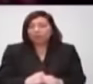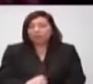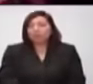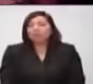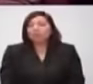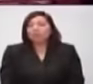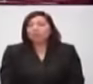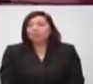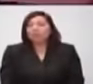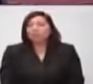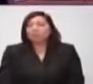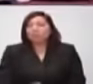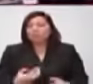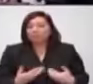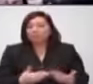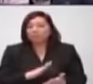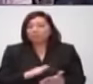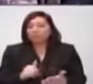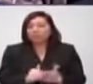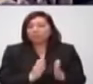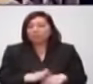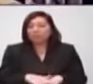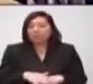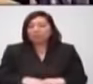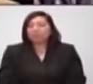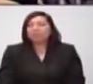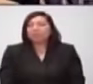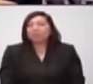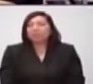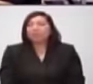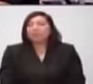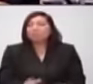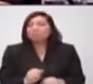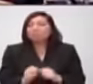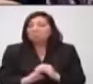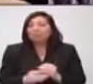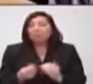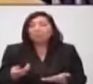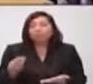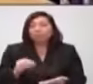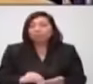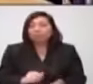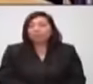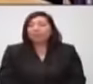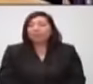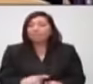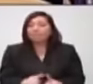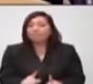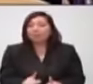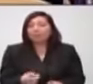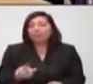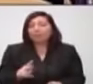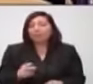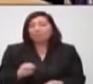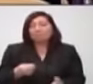concesión, los hace por inversión, los hace todos los organismos públicos, se ajustan básicamente por inflación. Sin embargo, el incremento